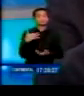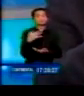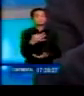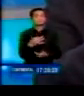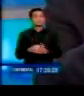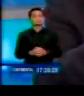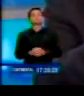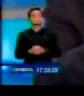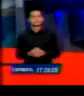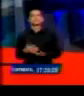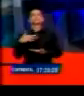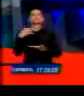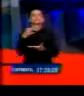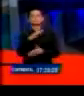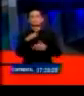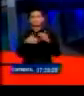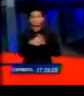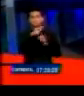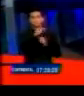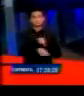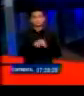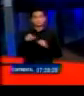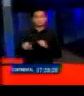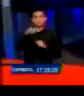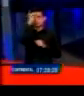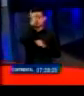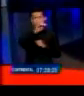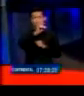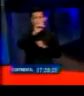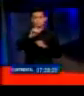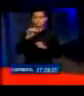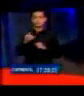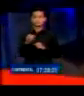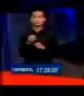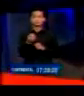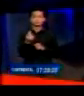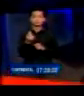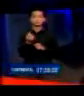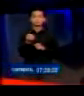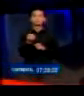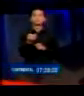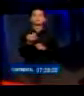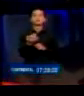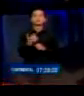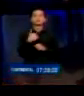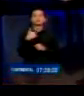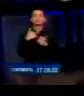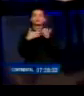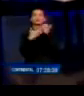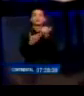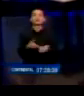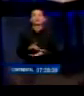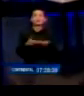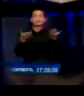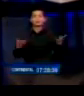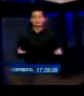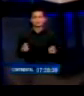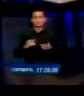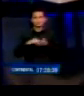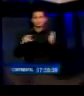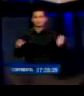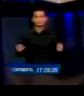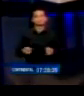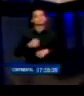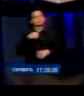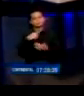voluntario. Sí, es completamente voluntario. Cada persona decide cuánto de su dinero en dólares lo quiere utilizar como dinero